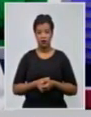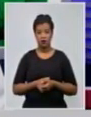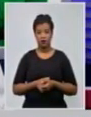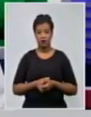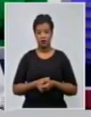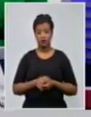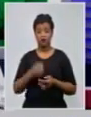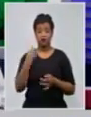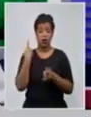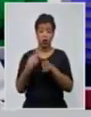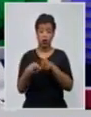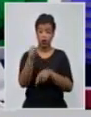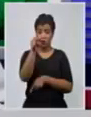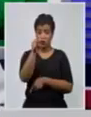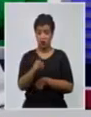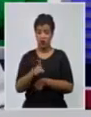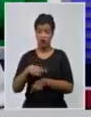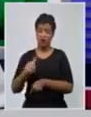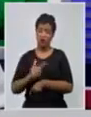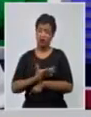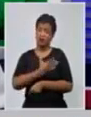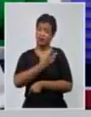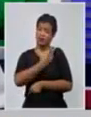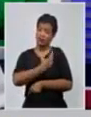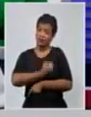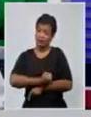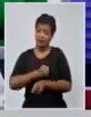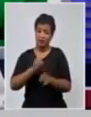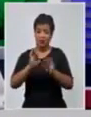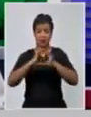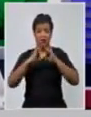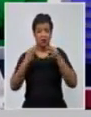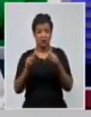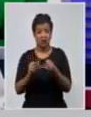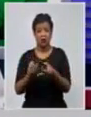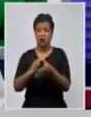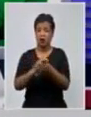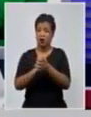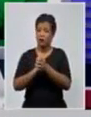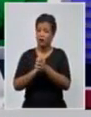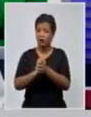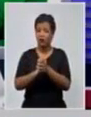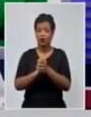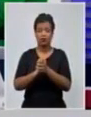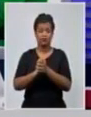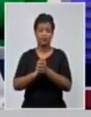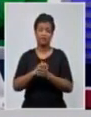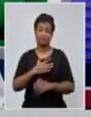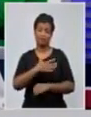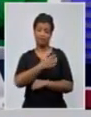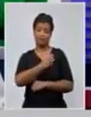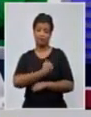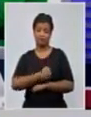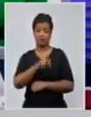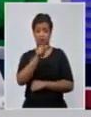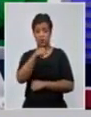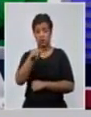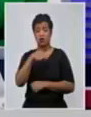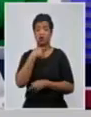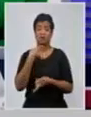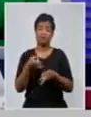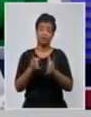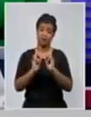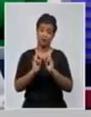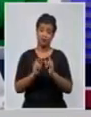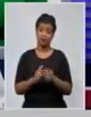La otra persona, damos las condolencias a todos los familiares, de todos estos familiares y amigos, de todas estas personas que